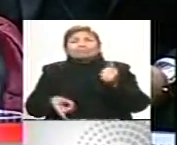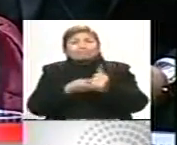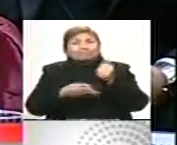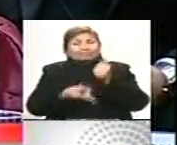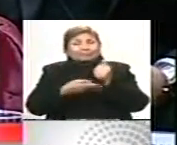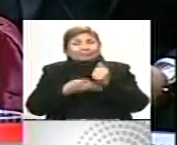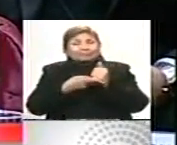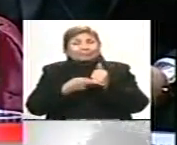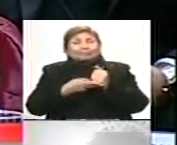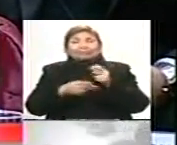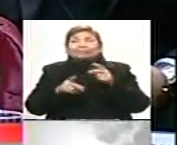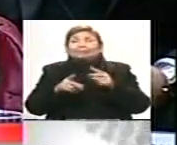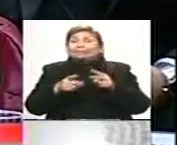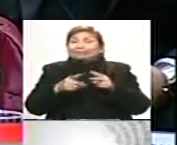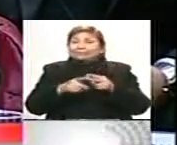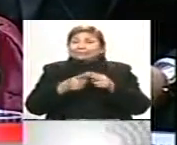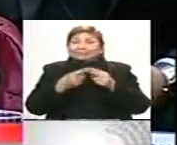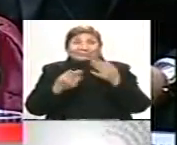decía al inicio,